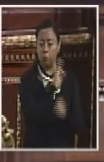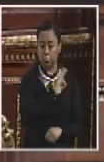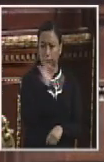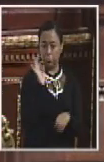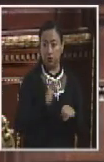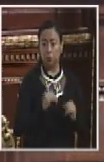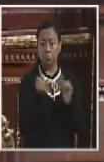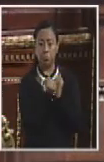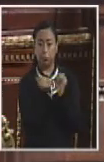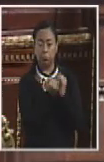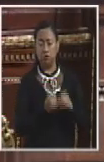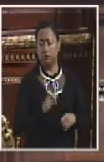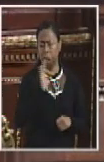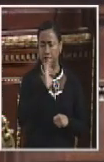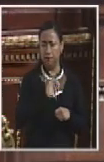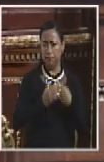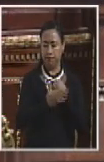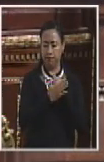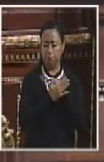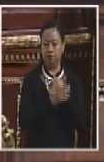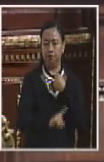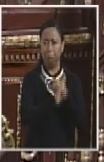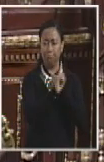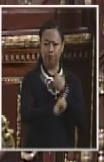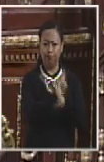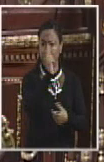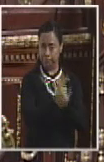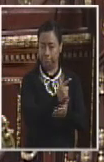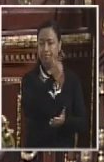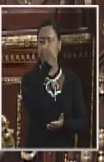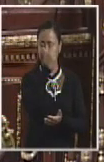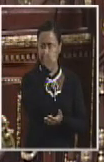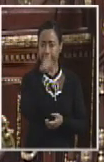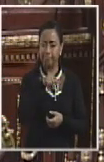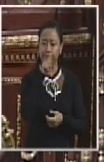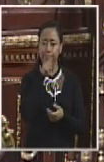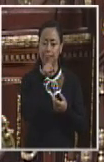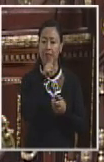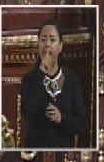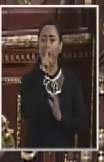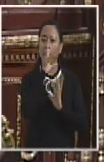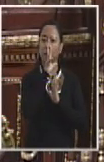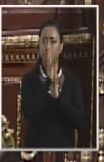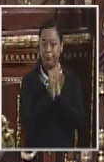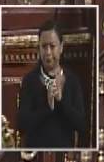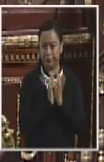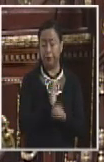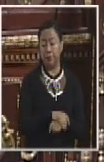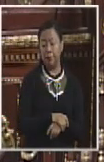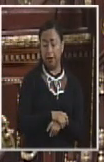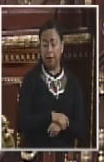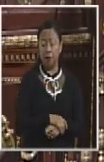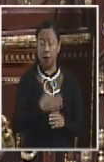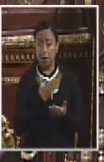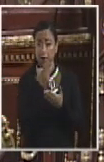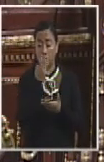un severo problema de escasez de agua. Ante este panorama desolador, es necesario implementar todas las acciones posibles, tendientes